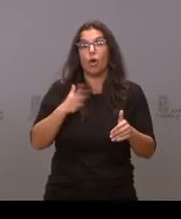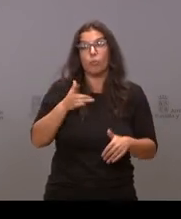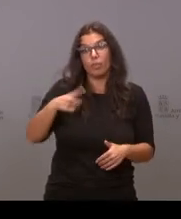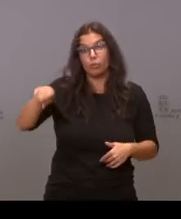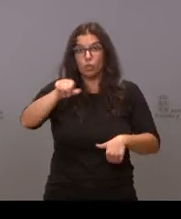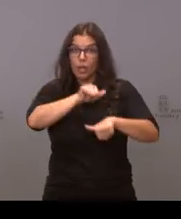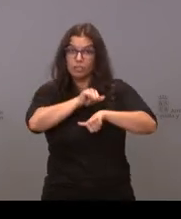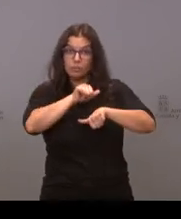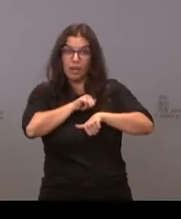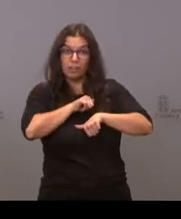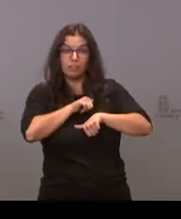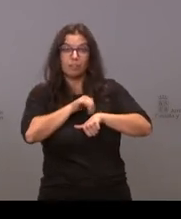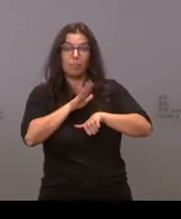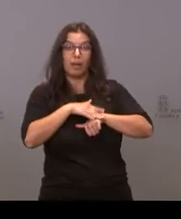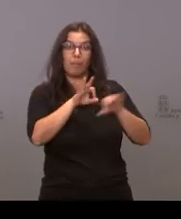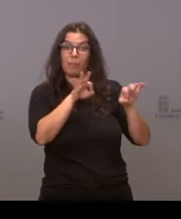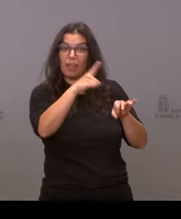a que dejen de estar preparados